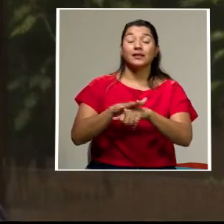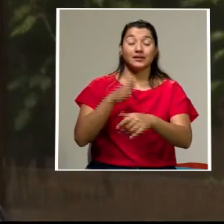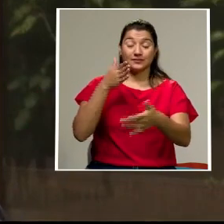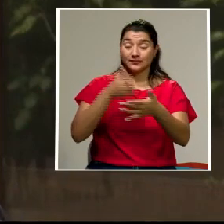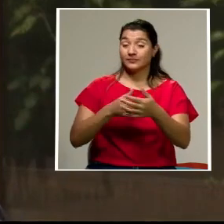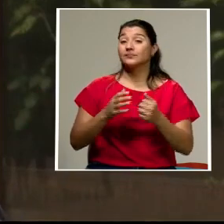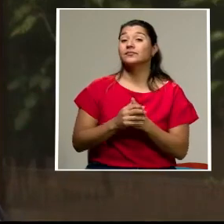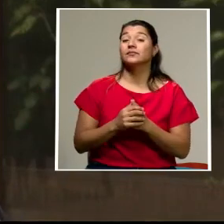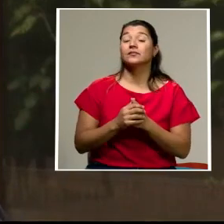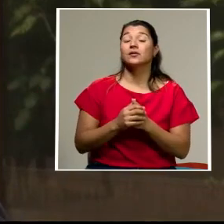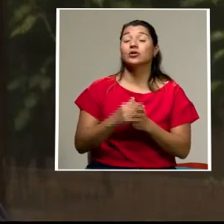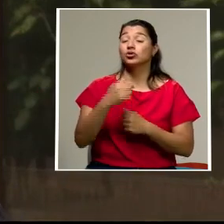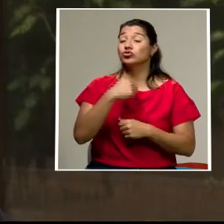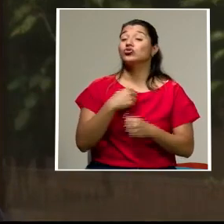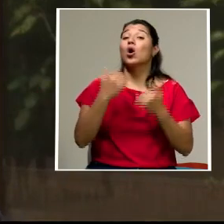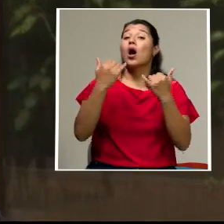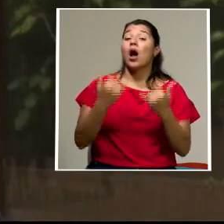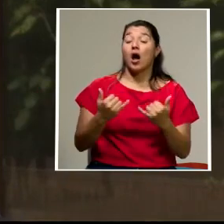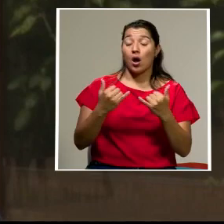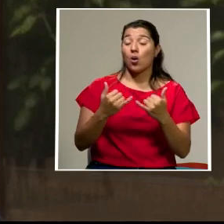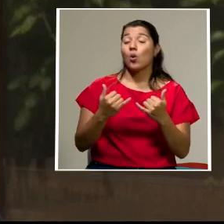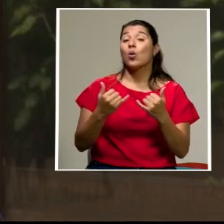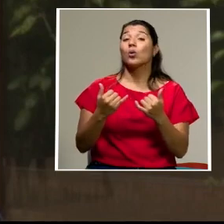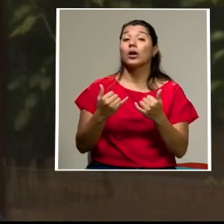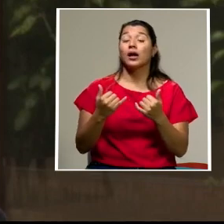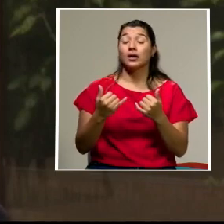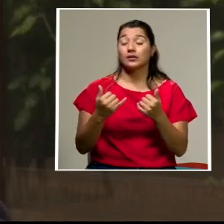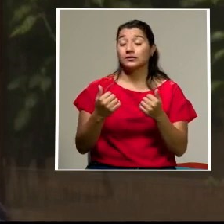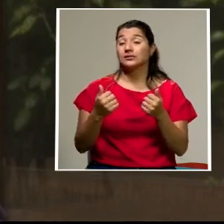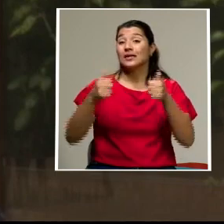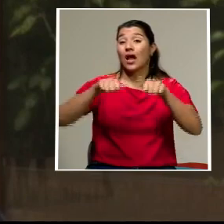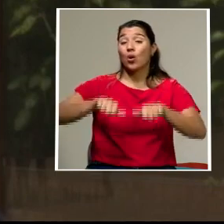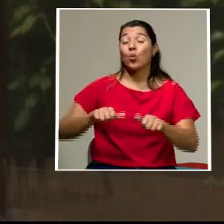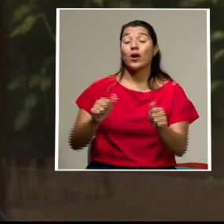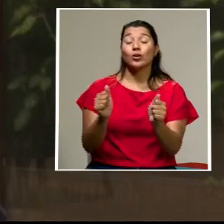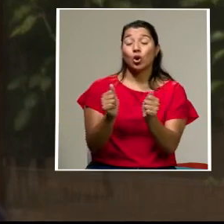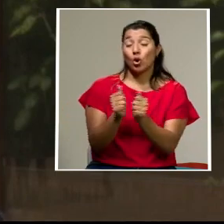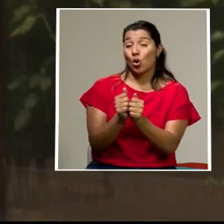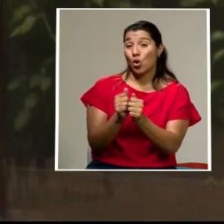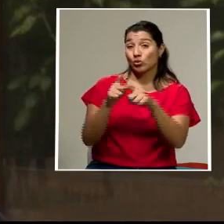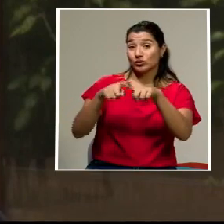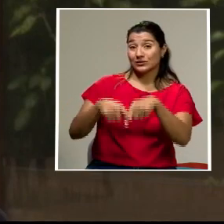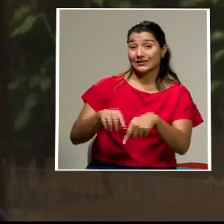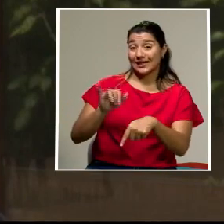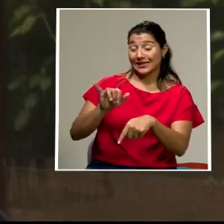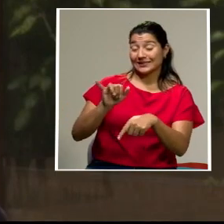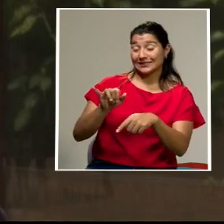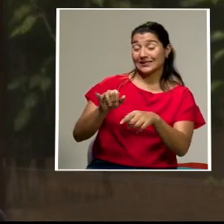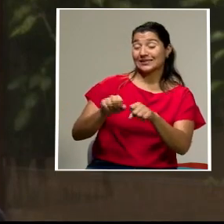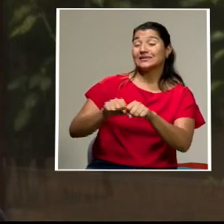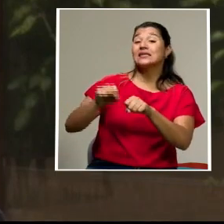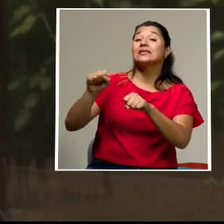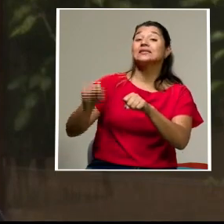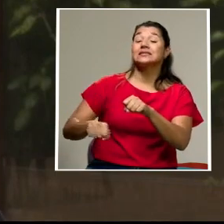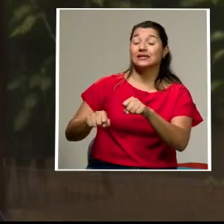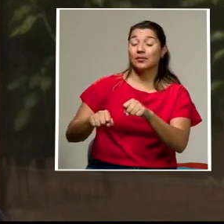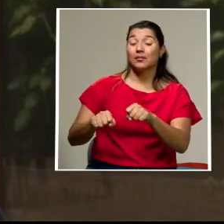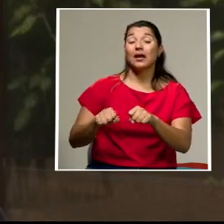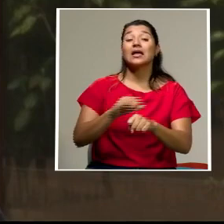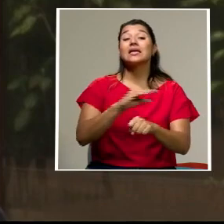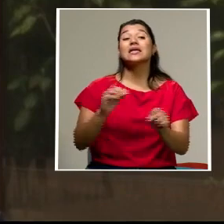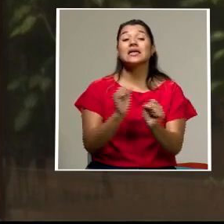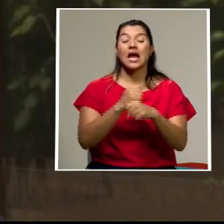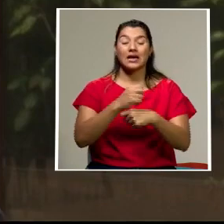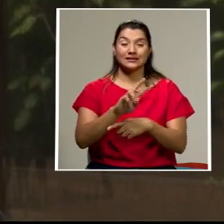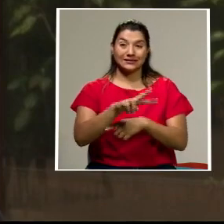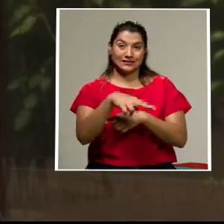hoy es la eliminación de ese subsistema y se crea un sistema general dentro del cual están las universidades y